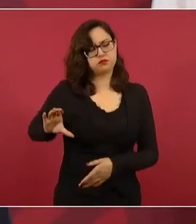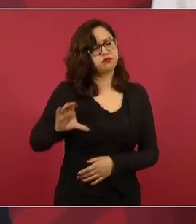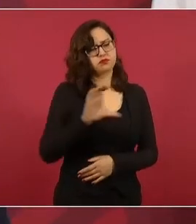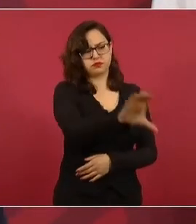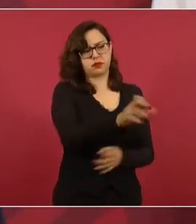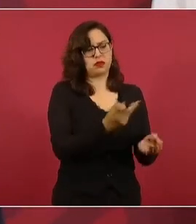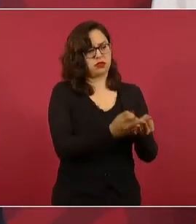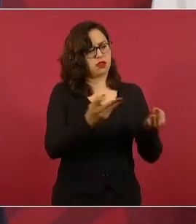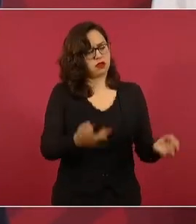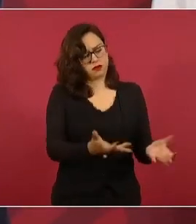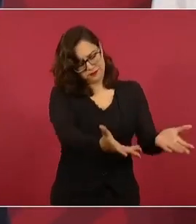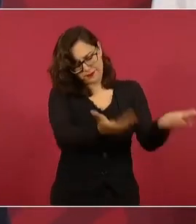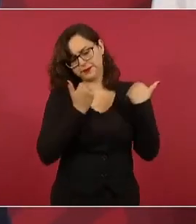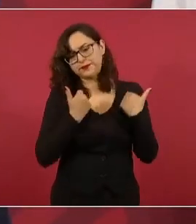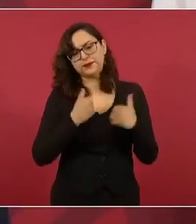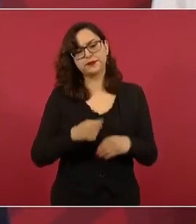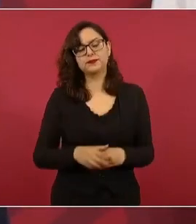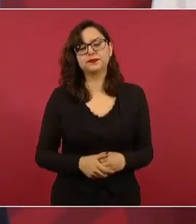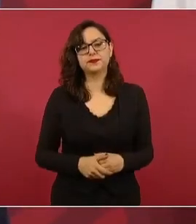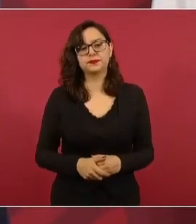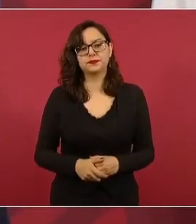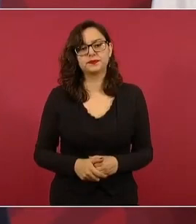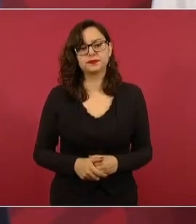el terreno